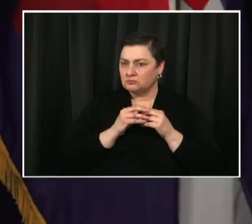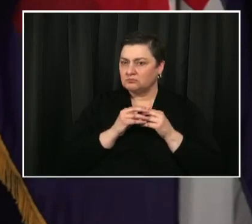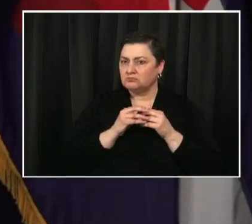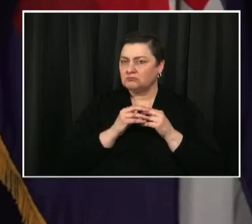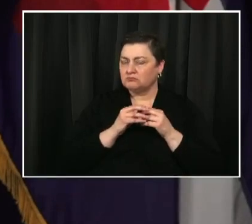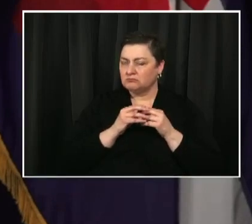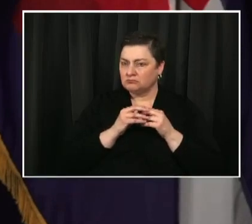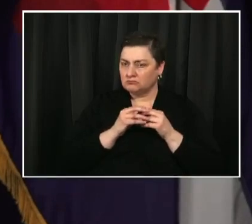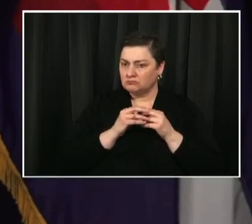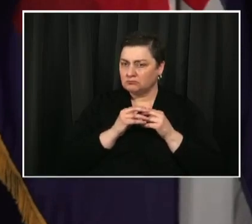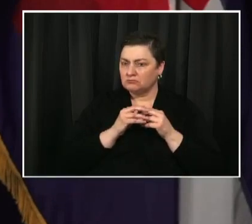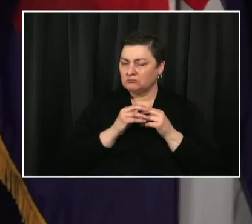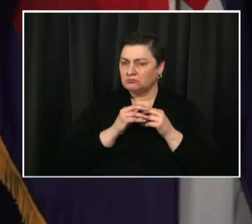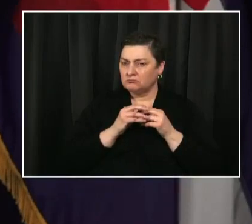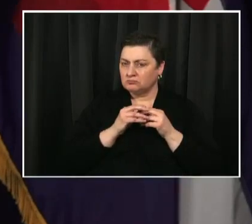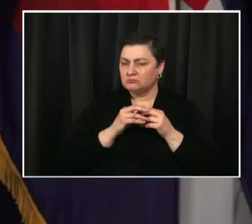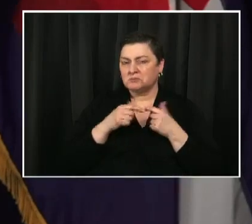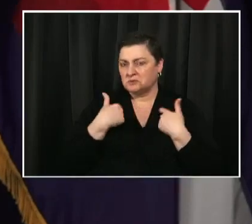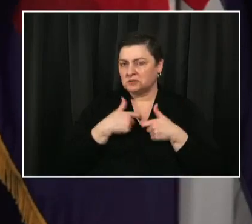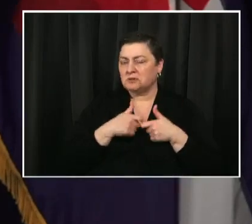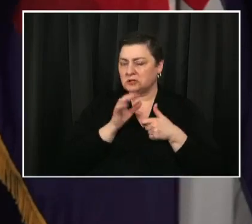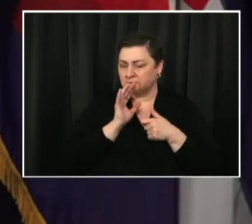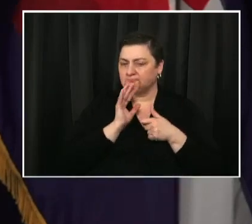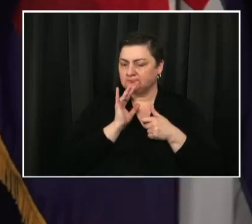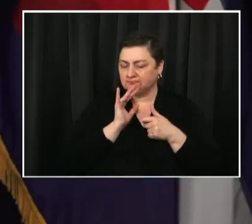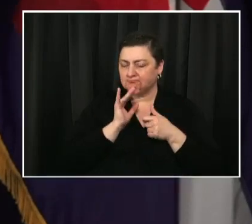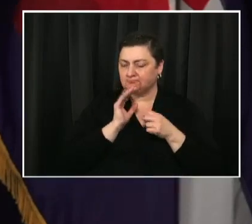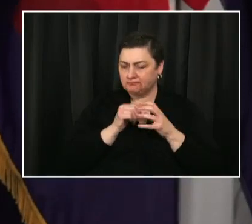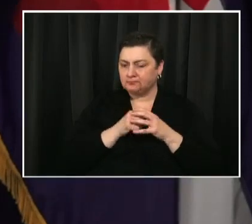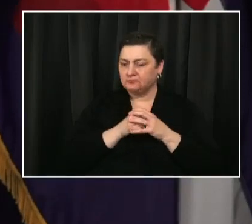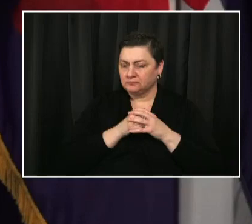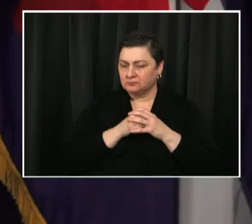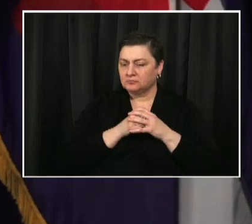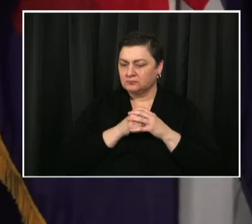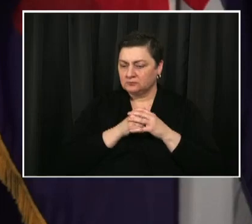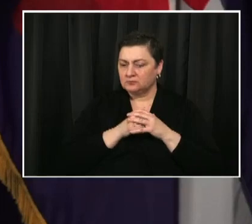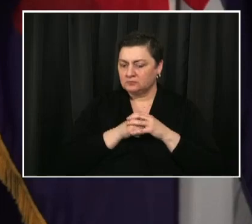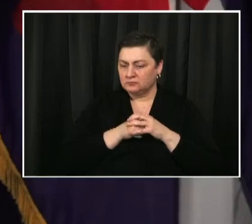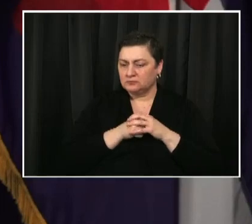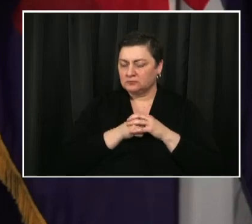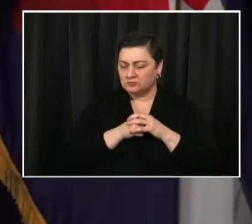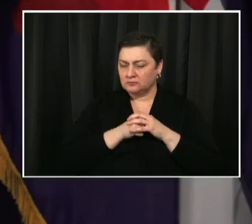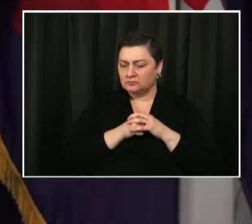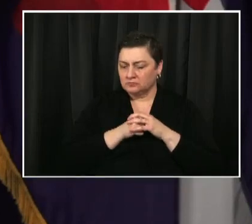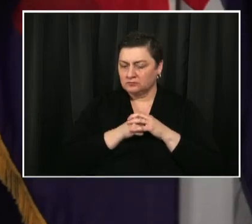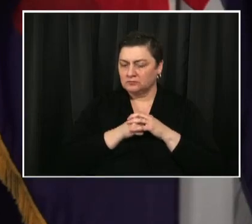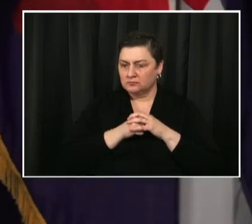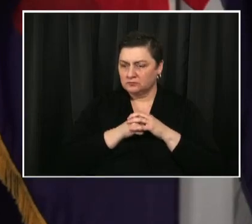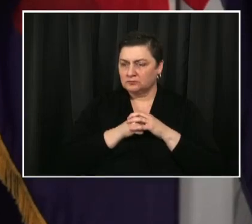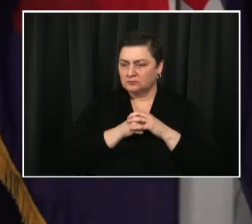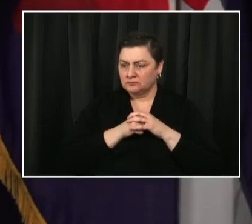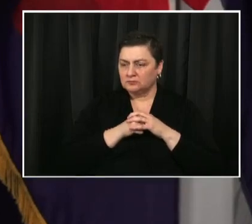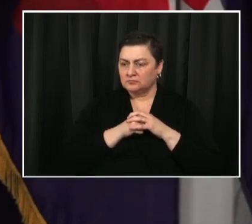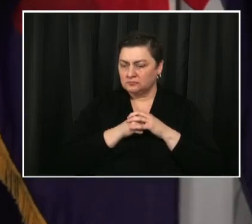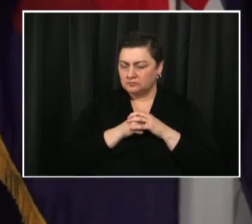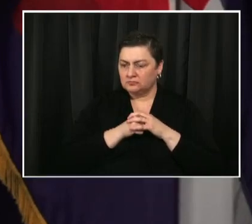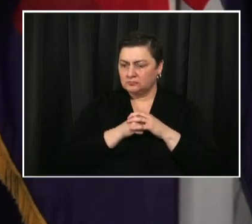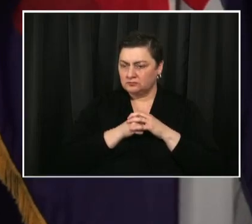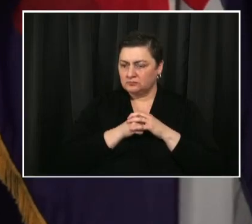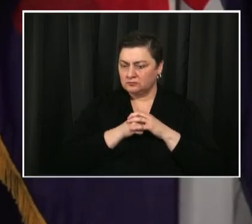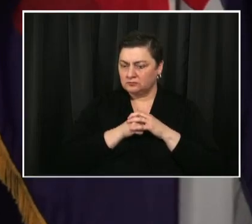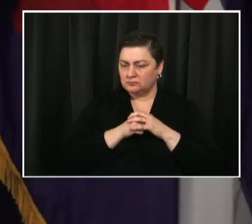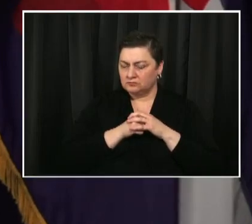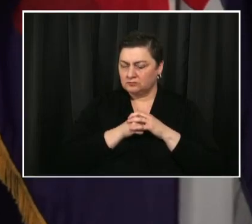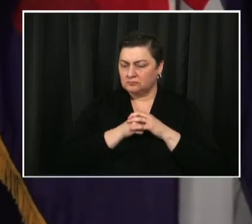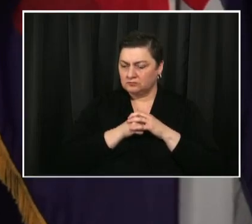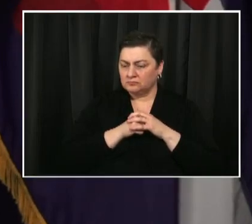restaurantes pueden recibirlo después de este viernes 19 de marzo. Vamos